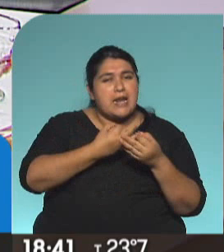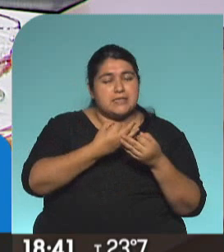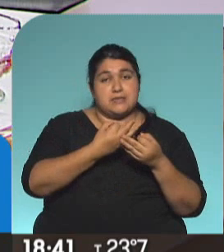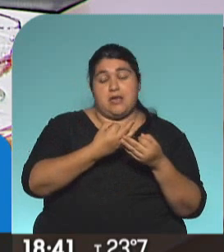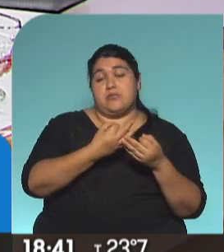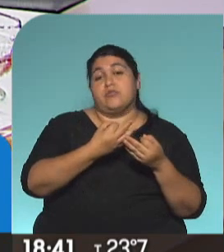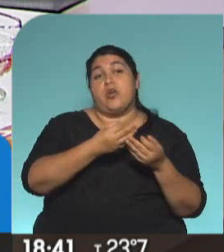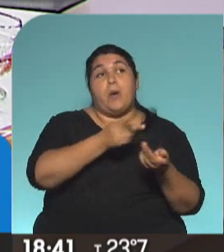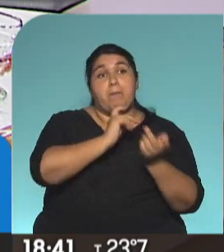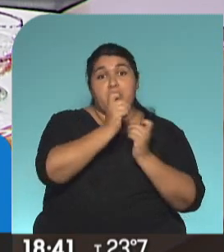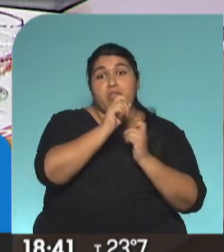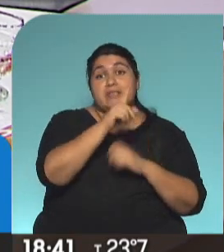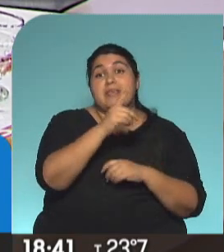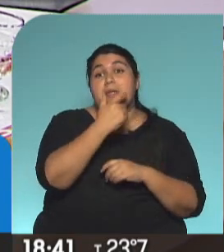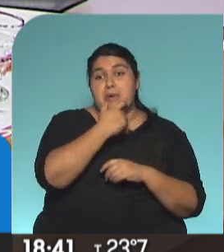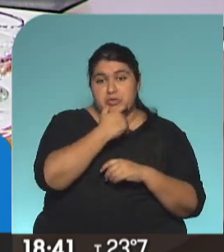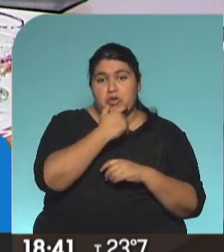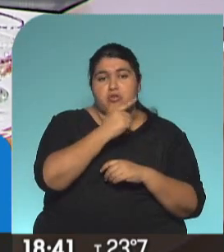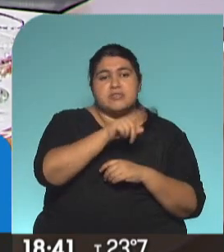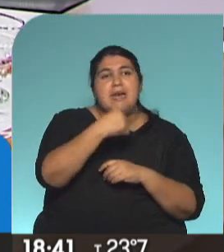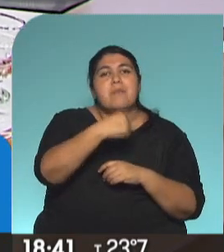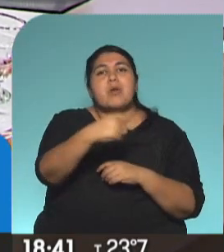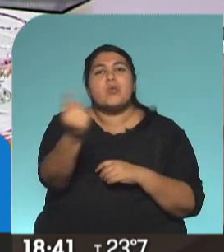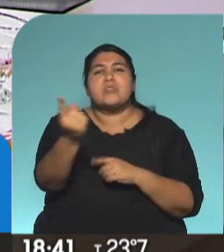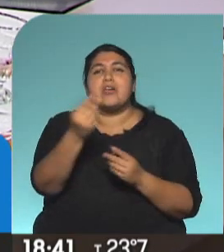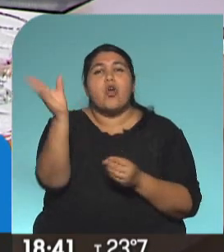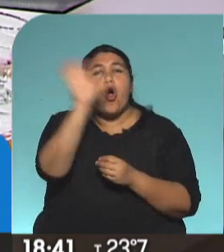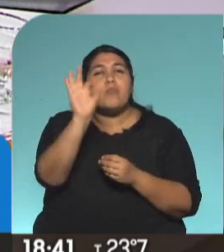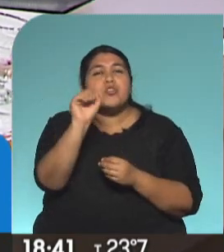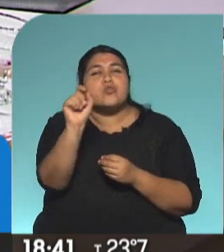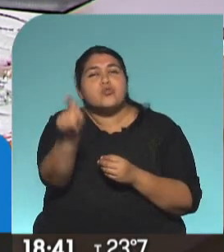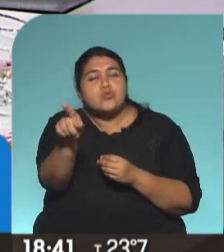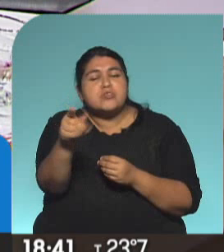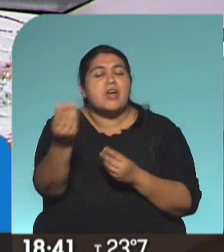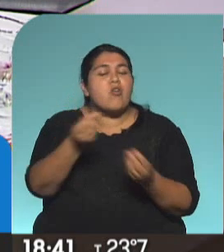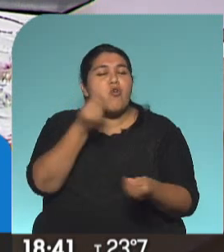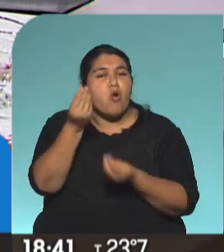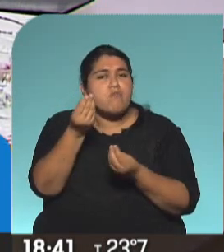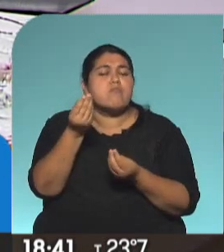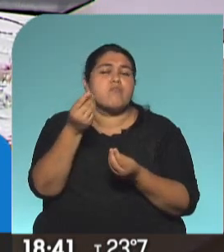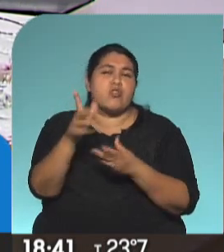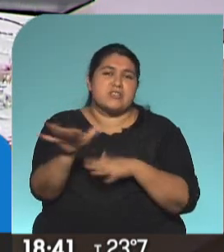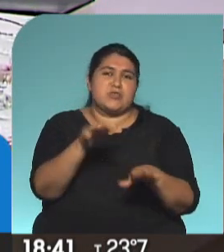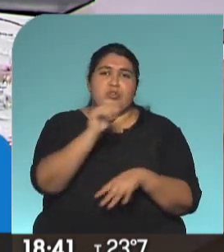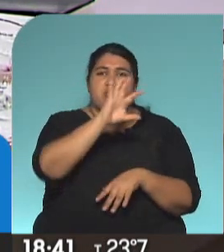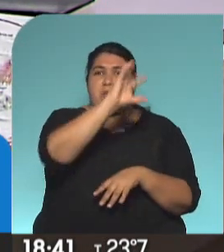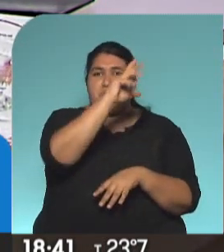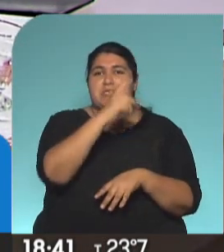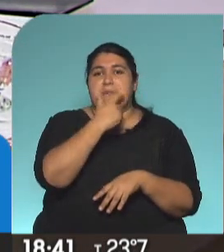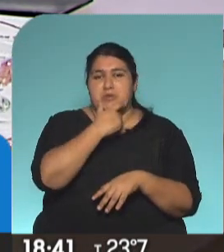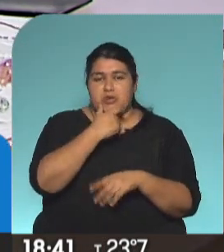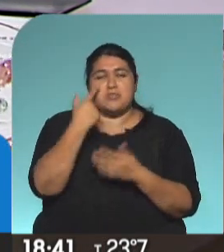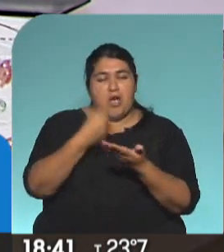Cuando periodistas justamente mendocinos le consultaron sobre su opinión personal a raíz de lo ocurrido en la provincia de Formosa. Pero vamos a